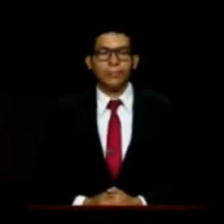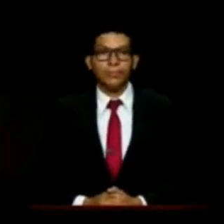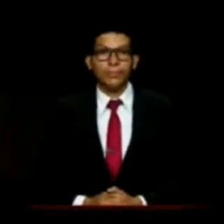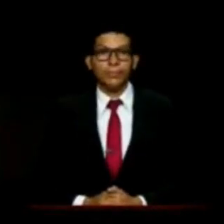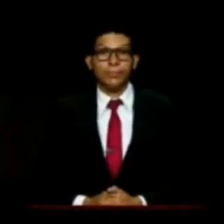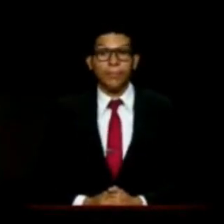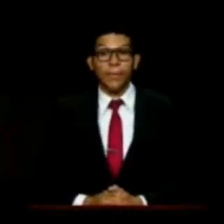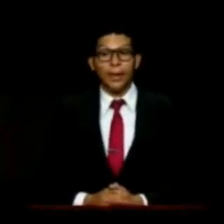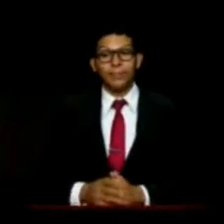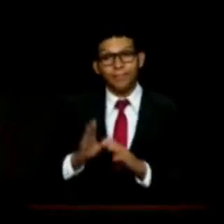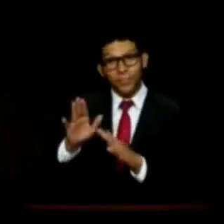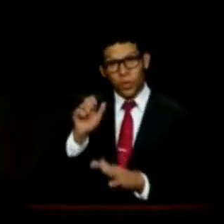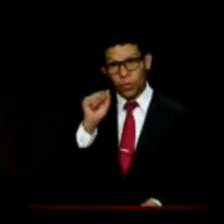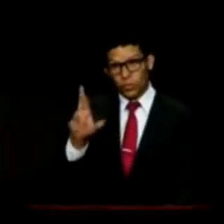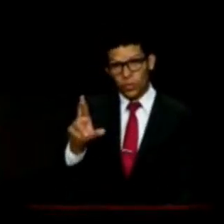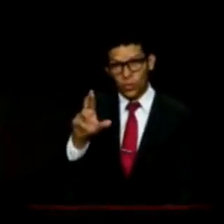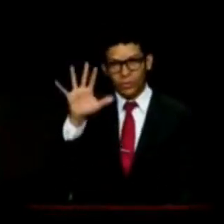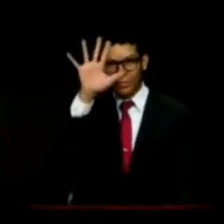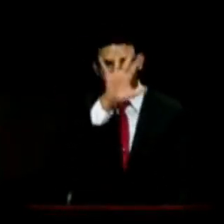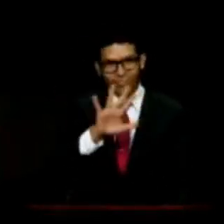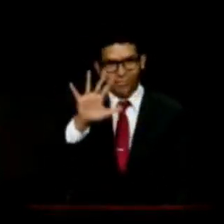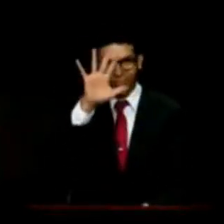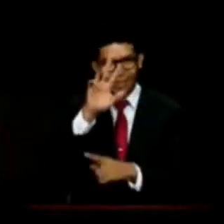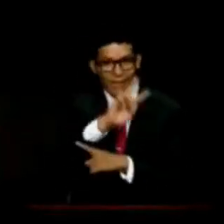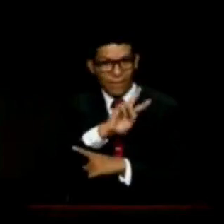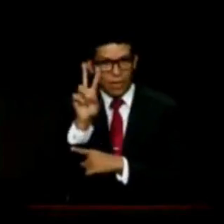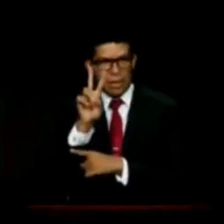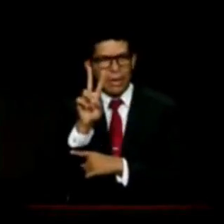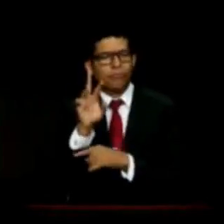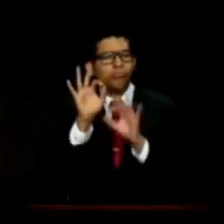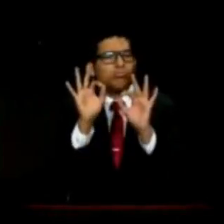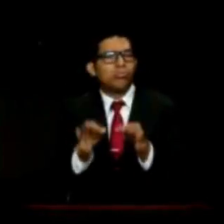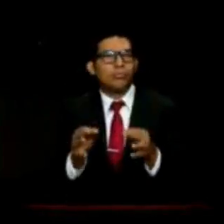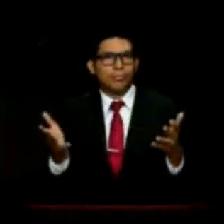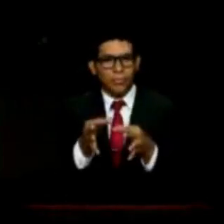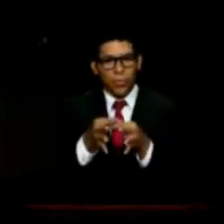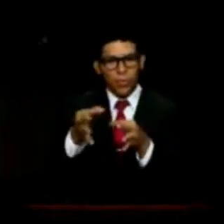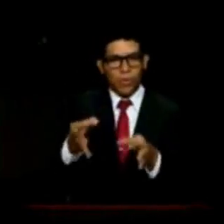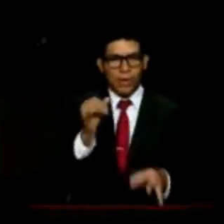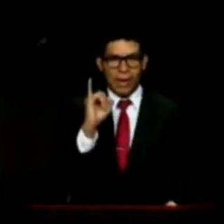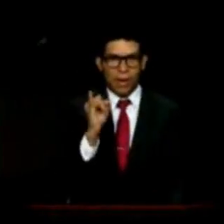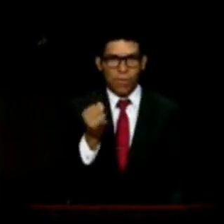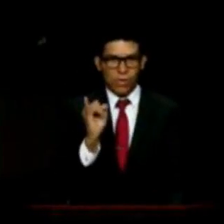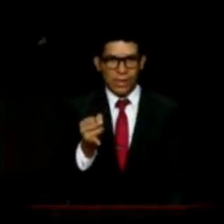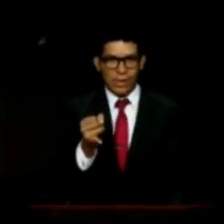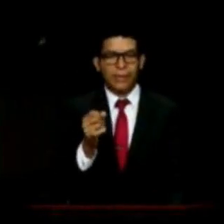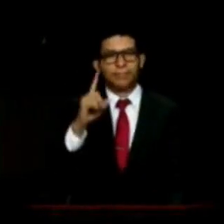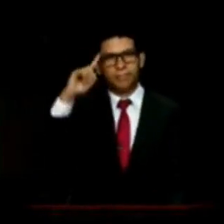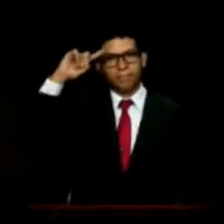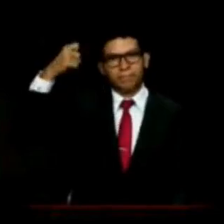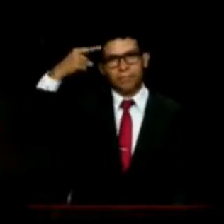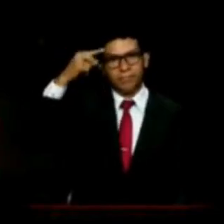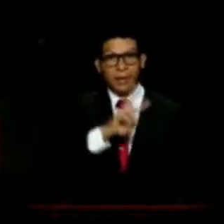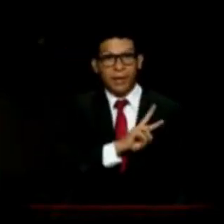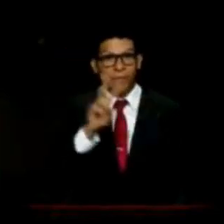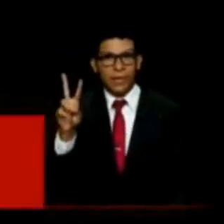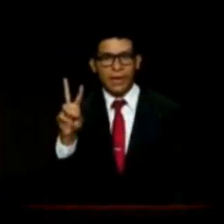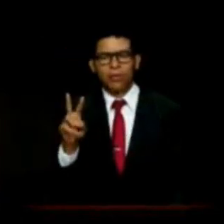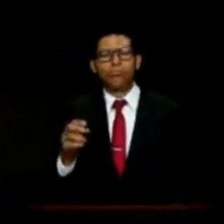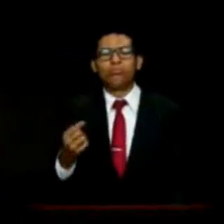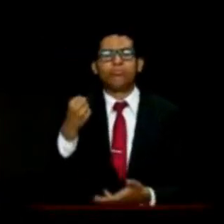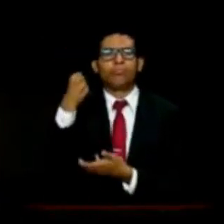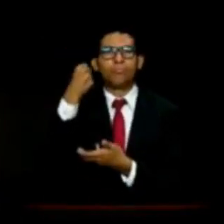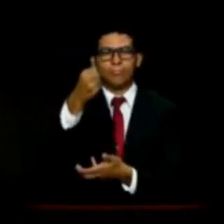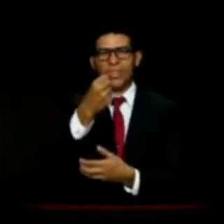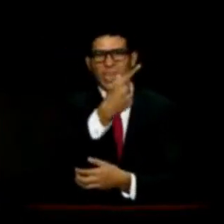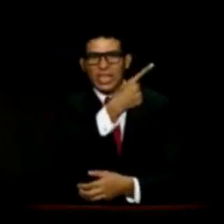En lo que respecta al sur del departamento del Valle del Cauca, exactamente en el municipio de Jamundí, la gobernadora del Valle del Cauca informó que se ofrecen hasta